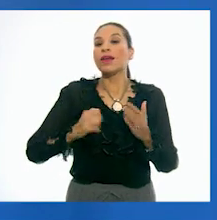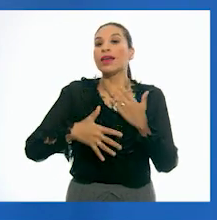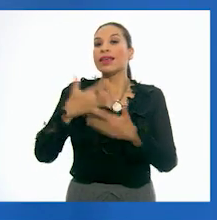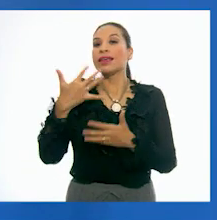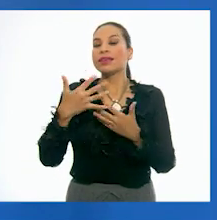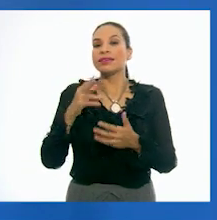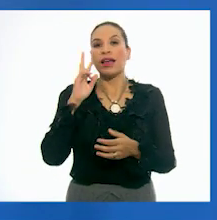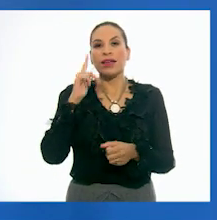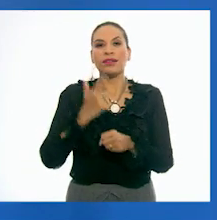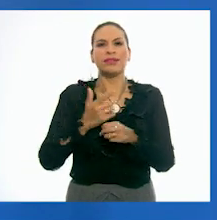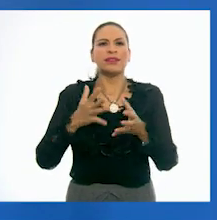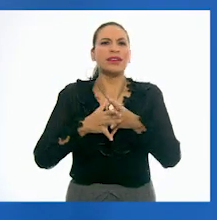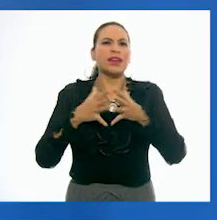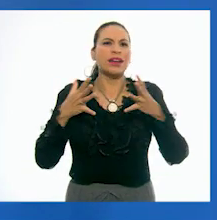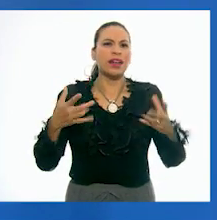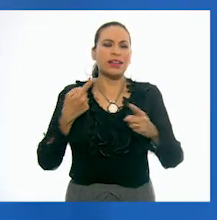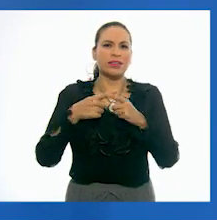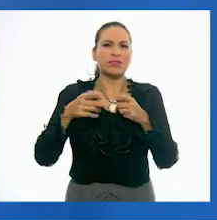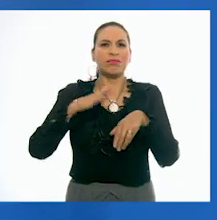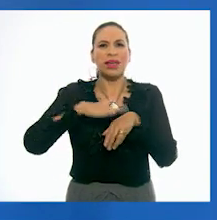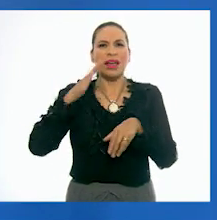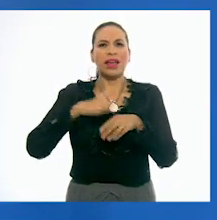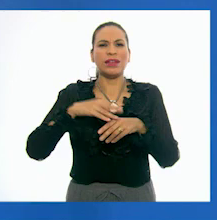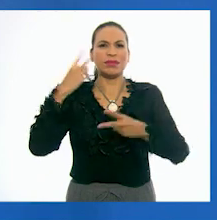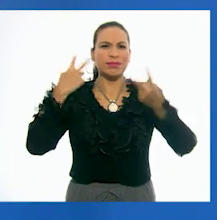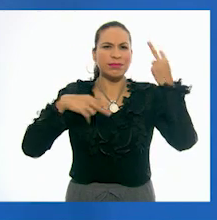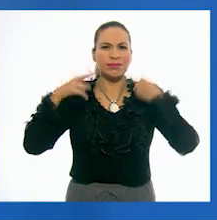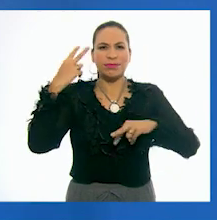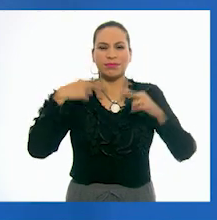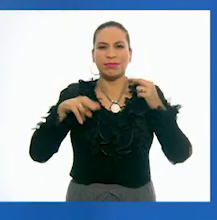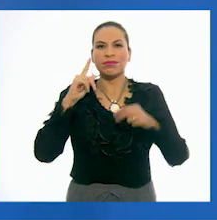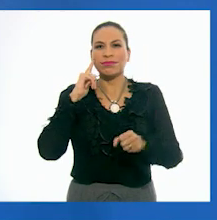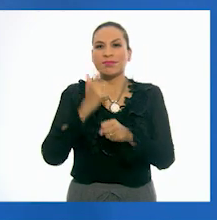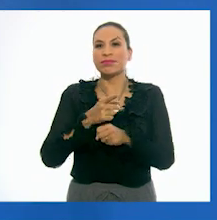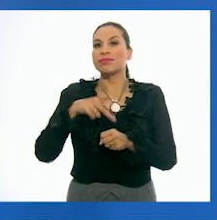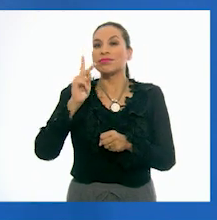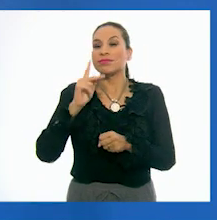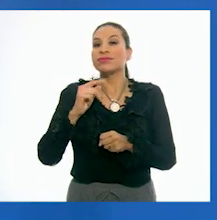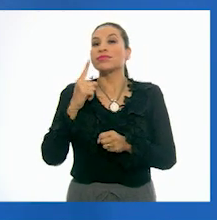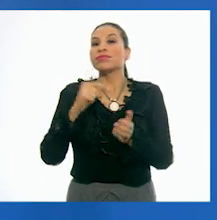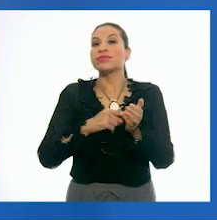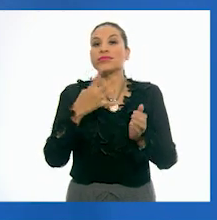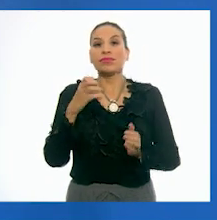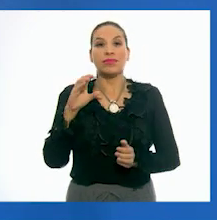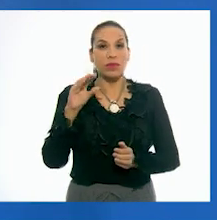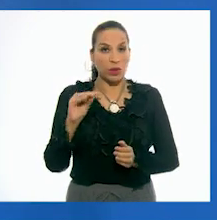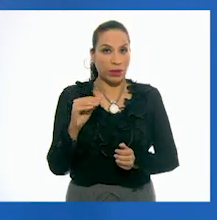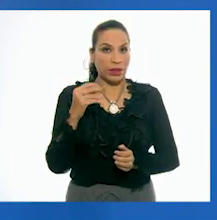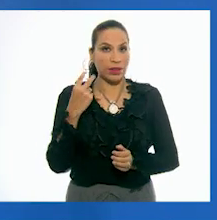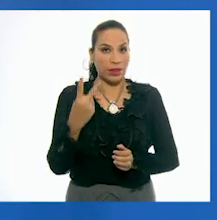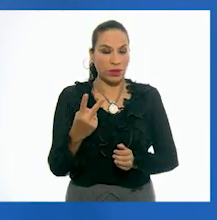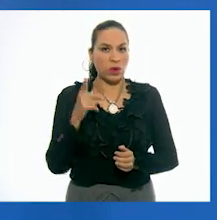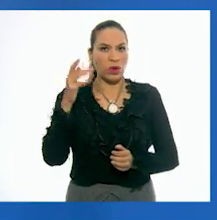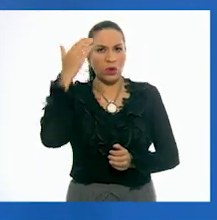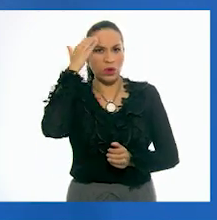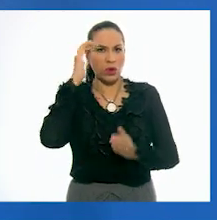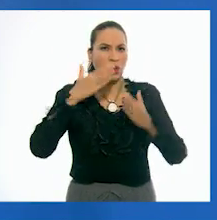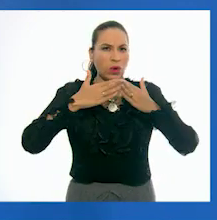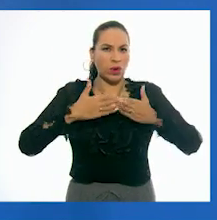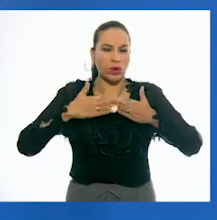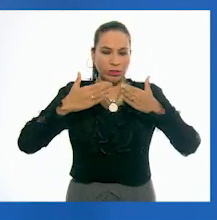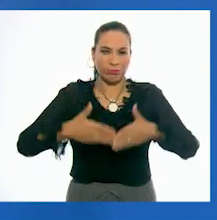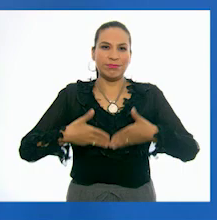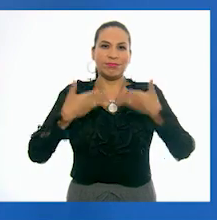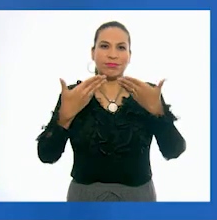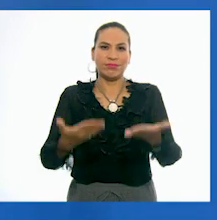XV se dio una gran oleada de expediciones. Sin embargo, fue hasta 1492 cuando Cristóbal Colón